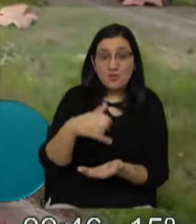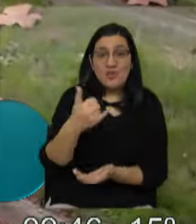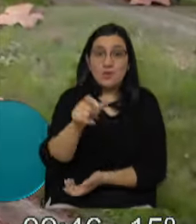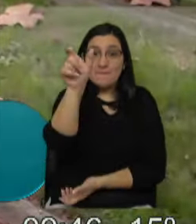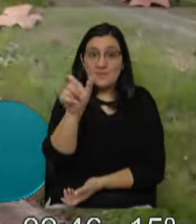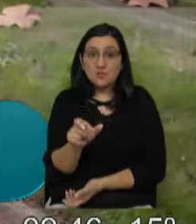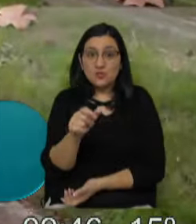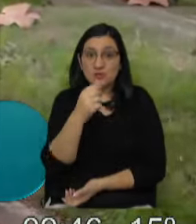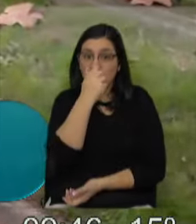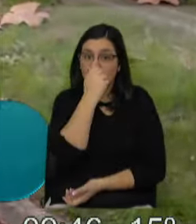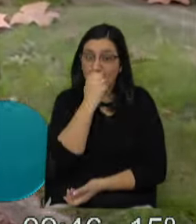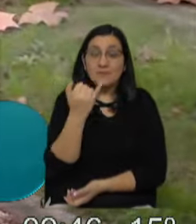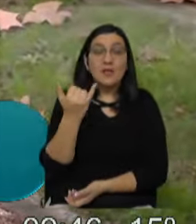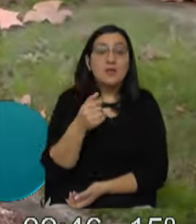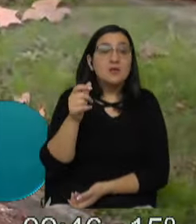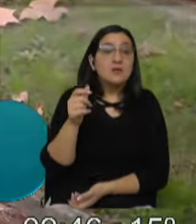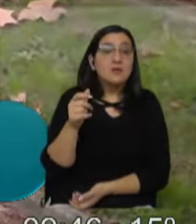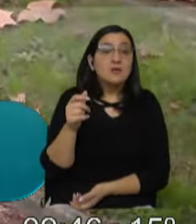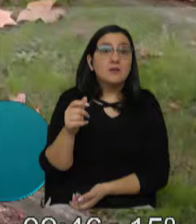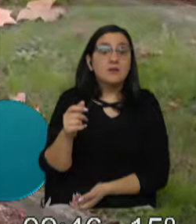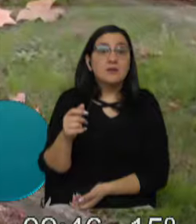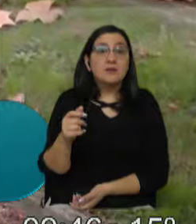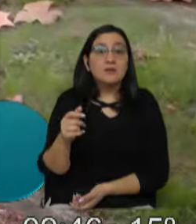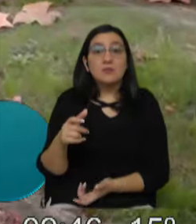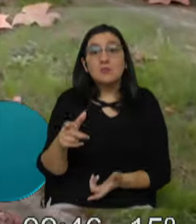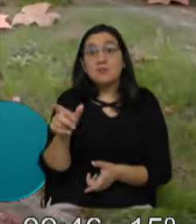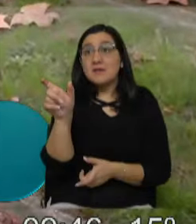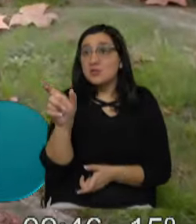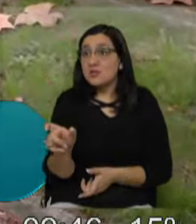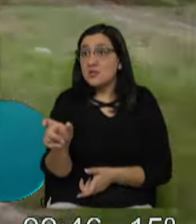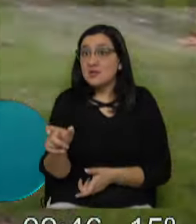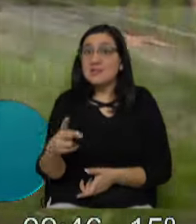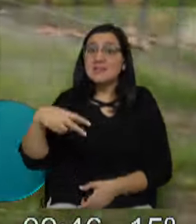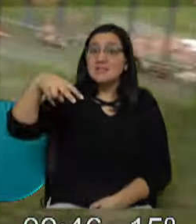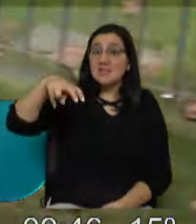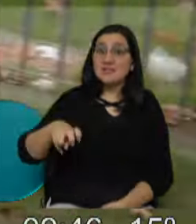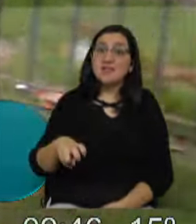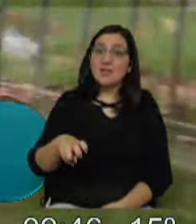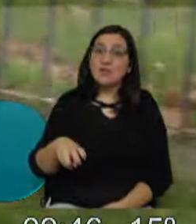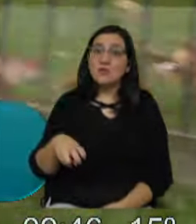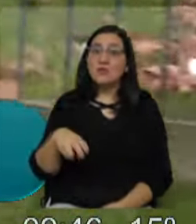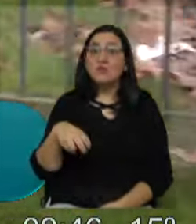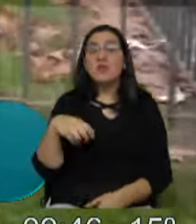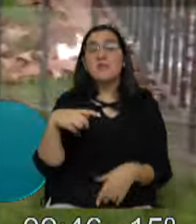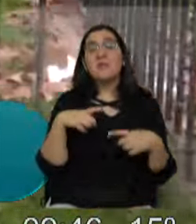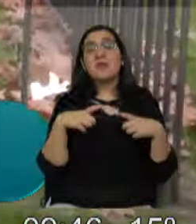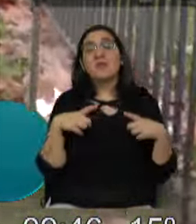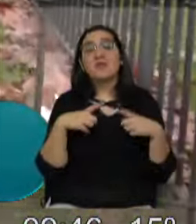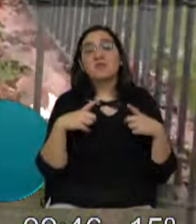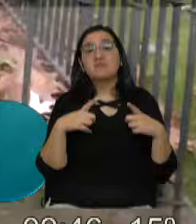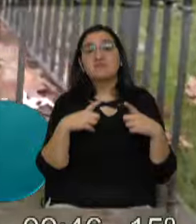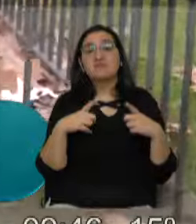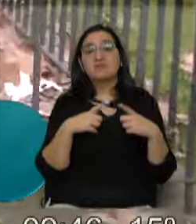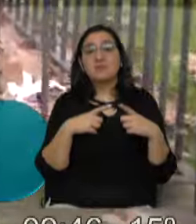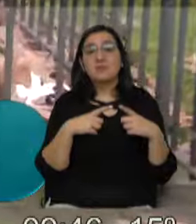persona, donde hay un uruguayo, el cual, a ver... Espera. Está sentado en una posición de espera. Estamos hablando